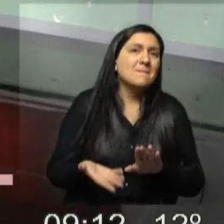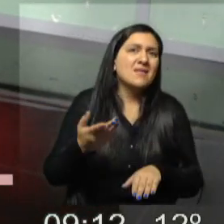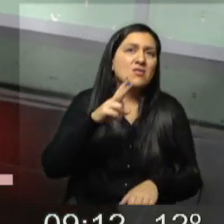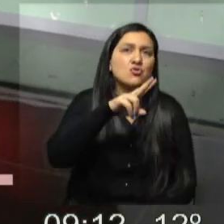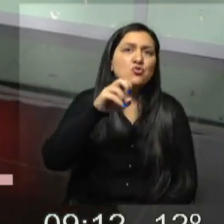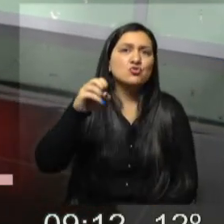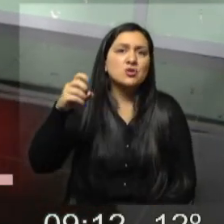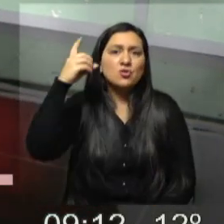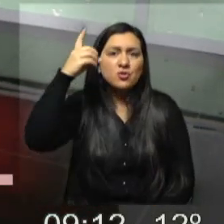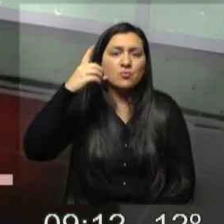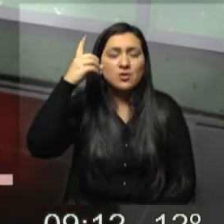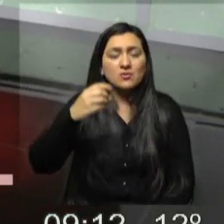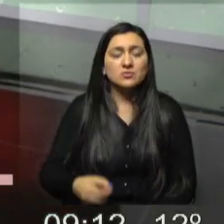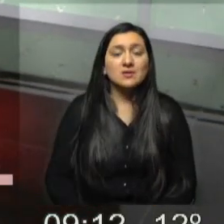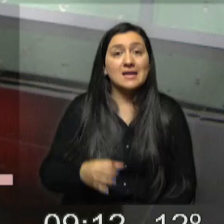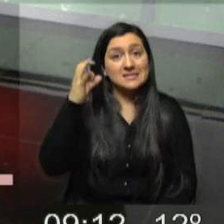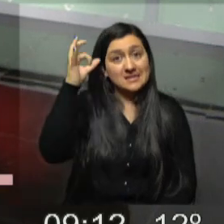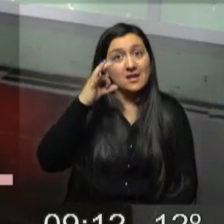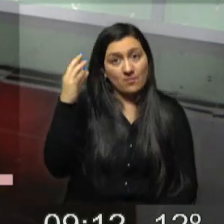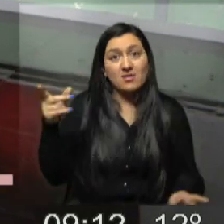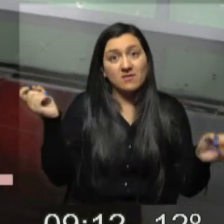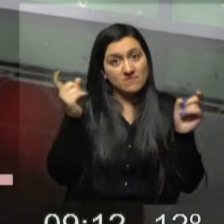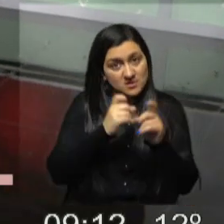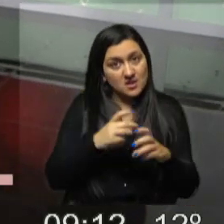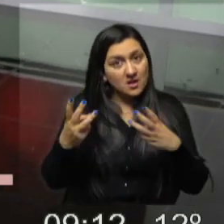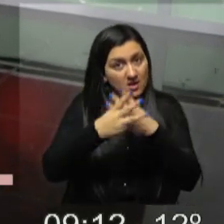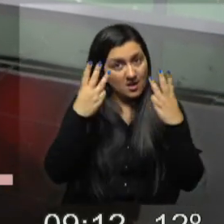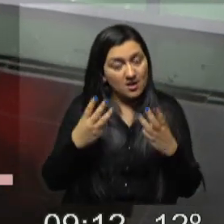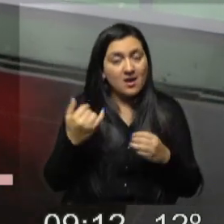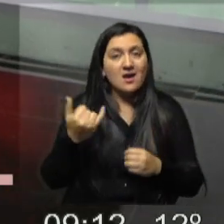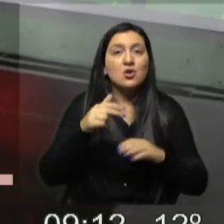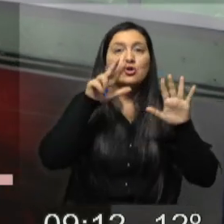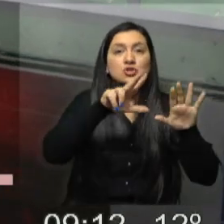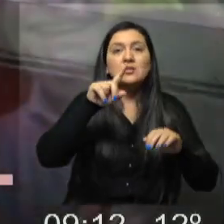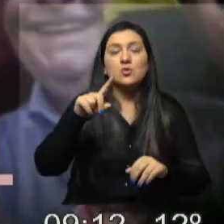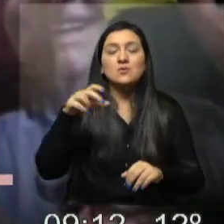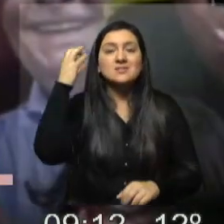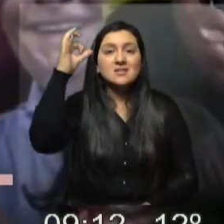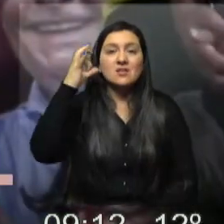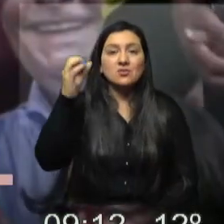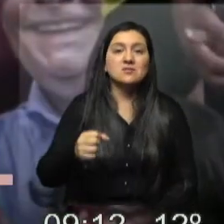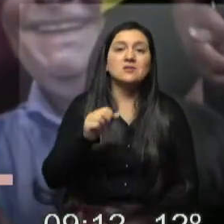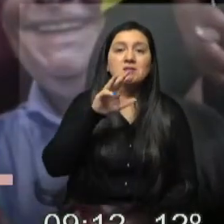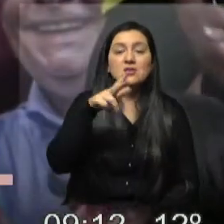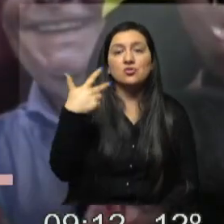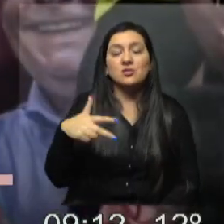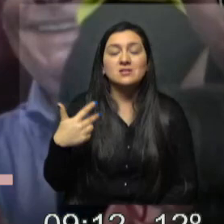El Senado ya va a ser muy complejo en términos generales. Sí. Hay 81 senadores, 513 diputados, y para eso va a